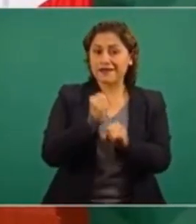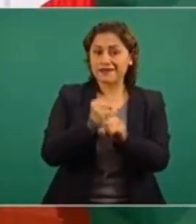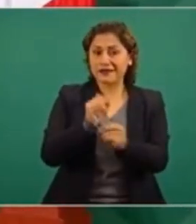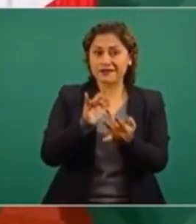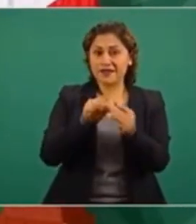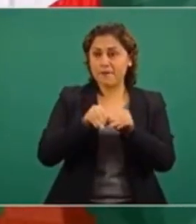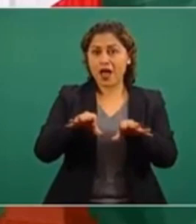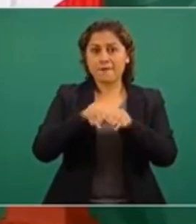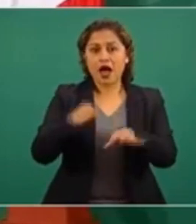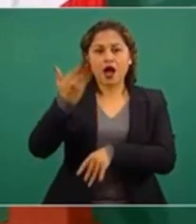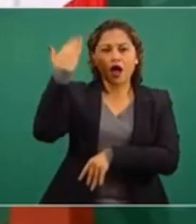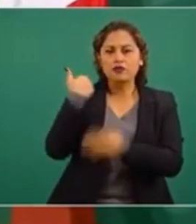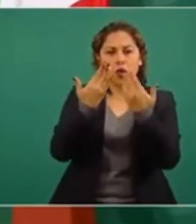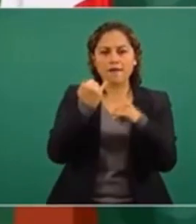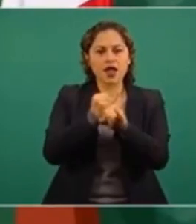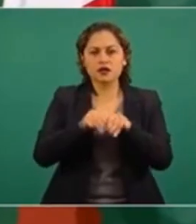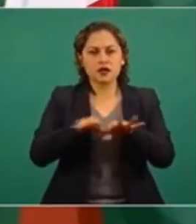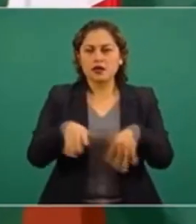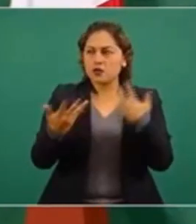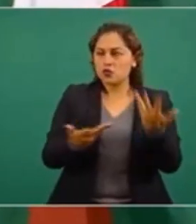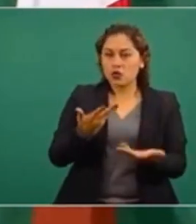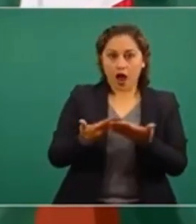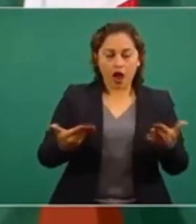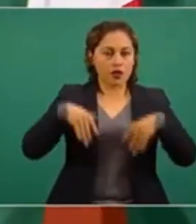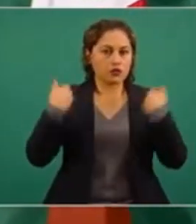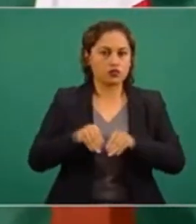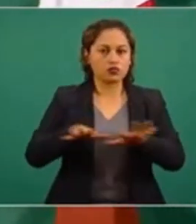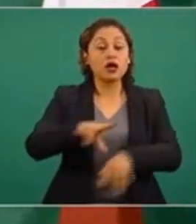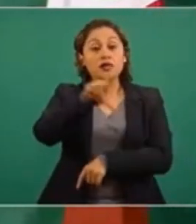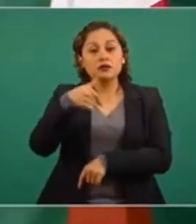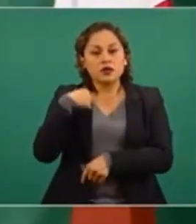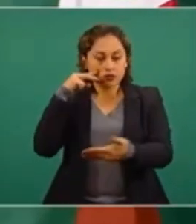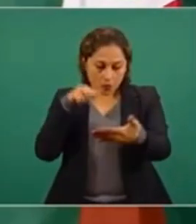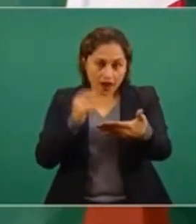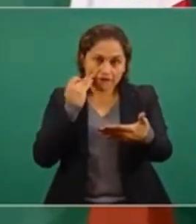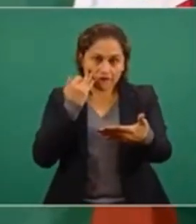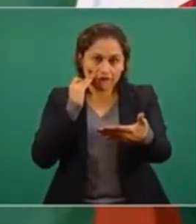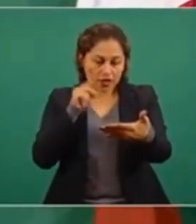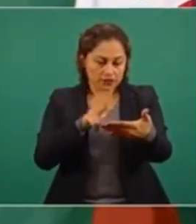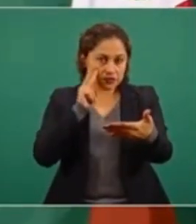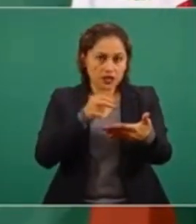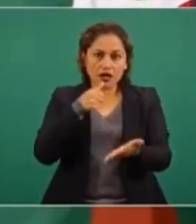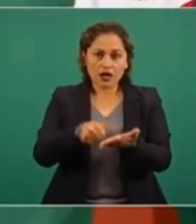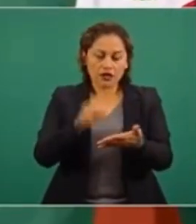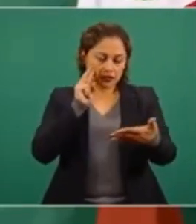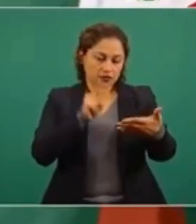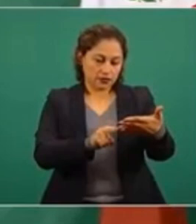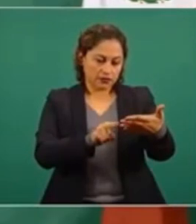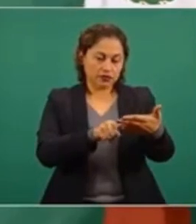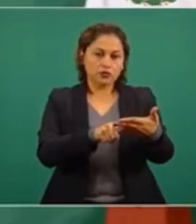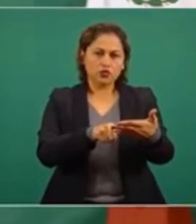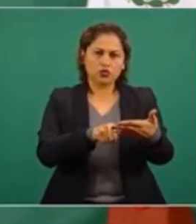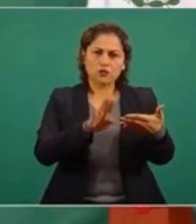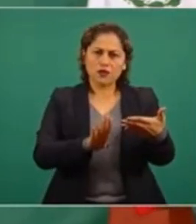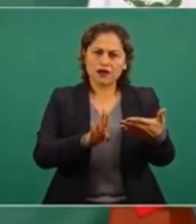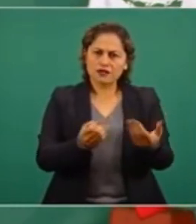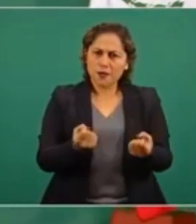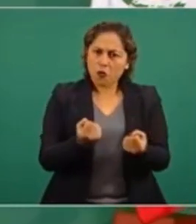unos días. Luego leí la carta del dueño de Face y lo sentí con mucha repotencia,